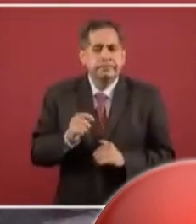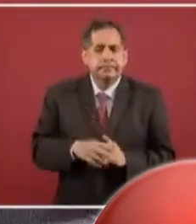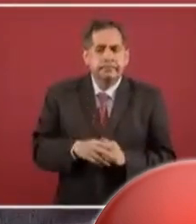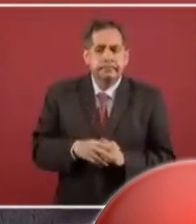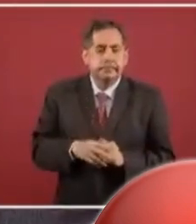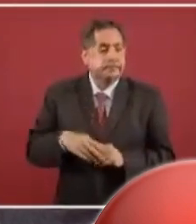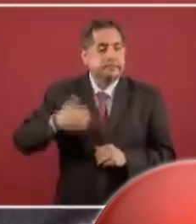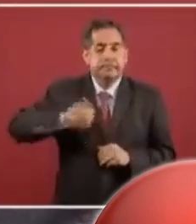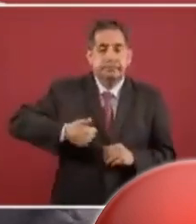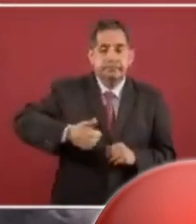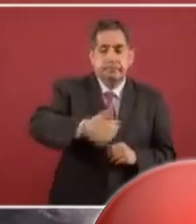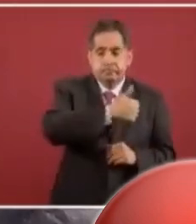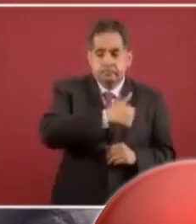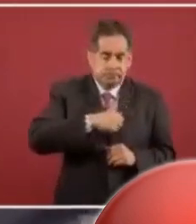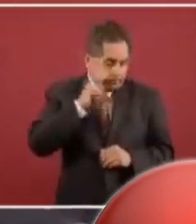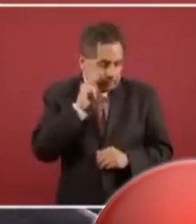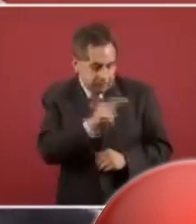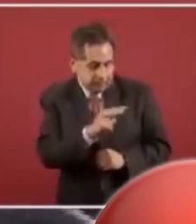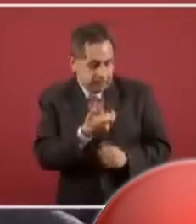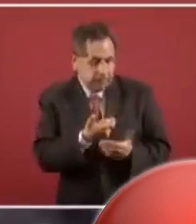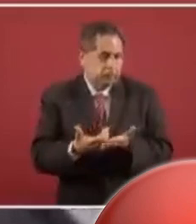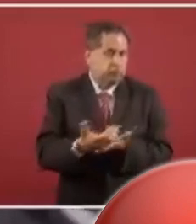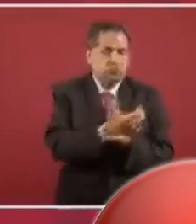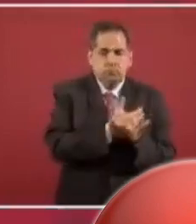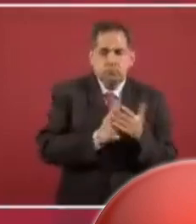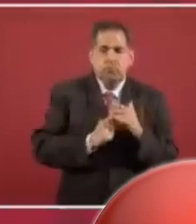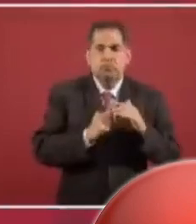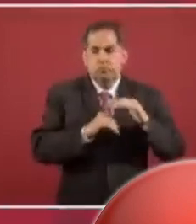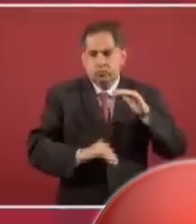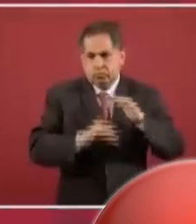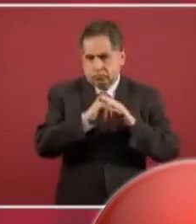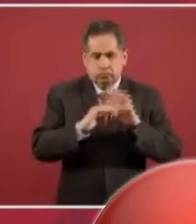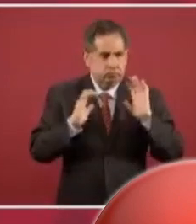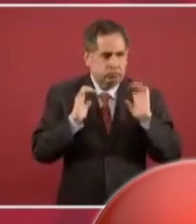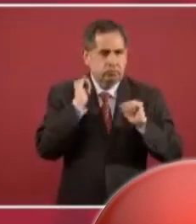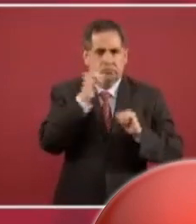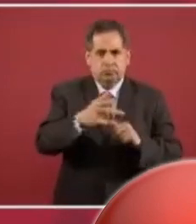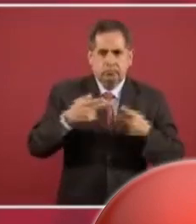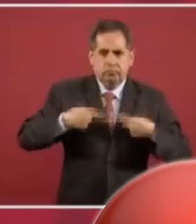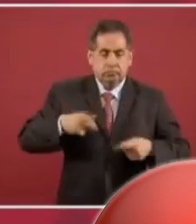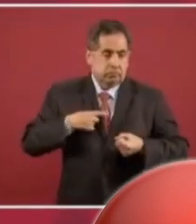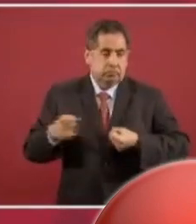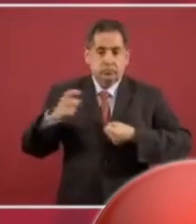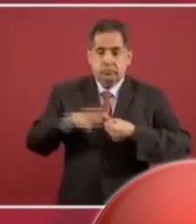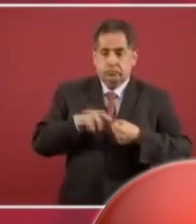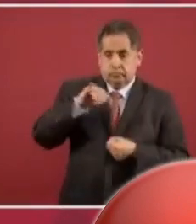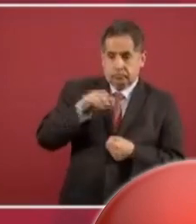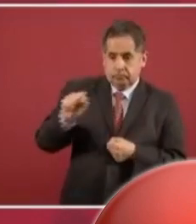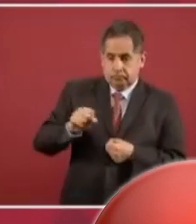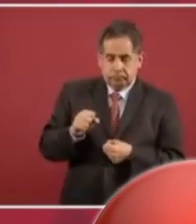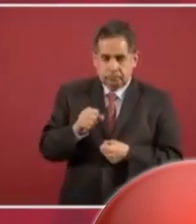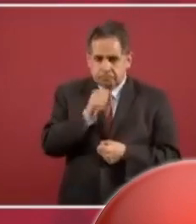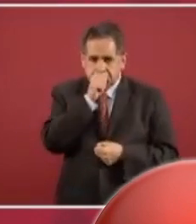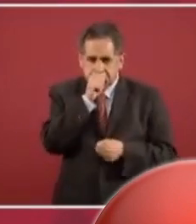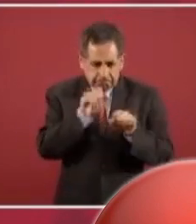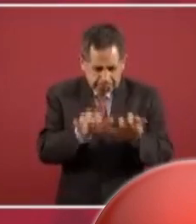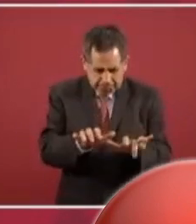cada quien va a poder corroborar su salario. Además, esto ocurre para cualquier trabajador registrado en el Seguro Social. Puede